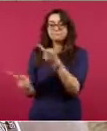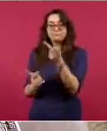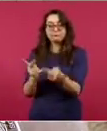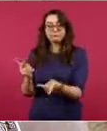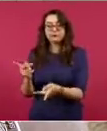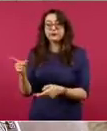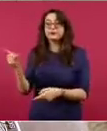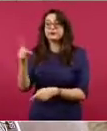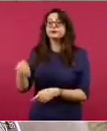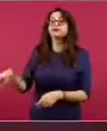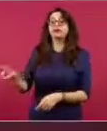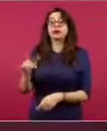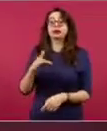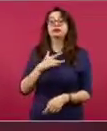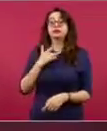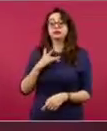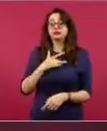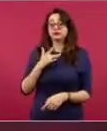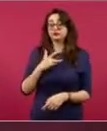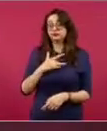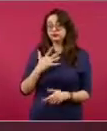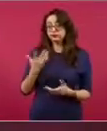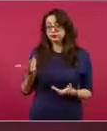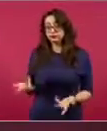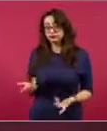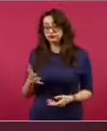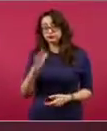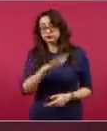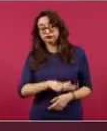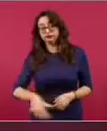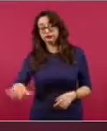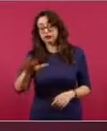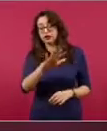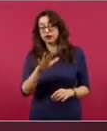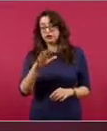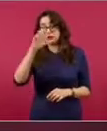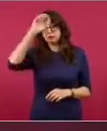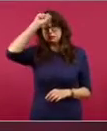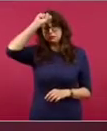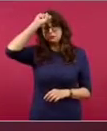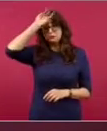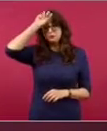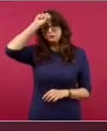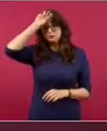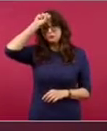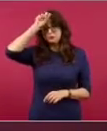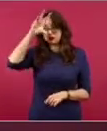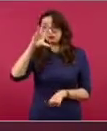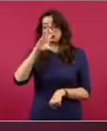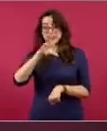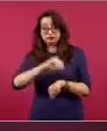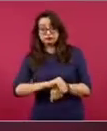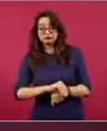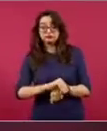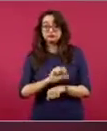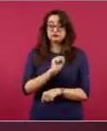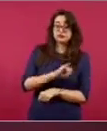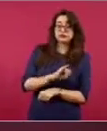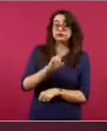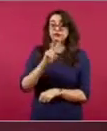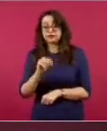que sean estos quienes en territorio, digamos, donde se asienten las comunidades